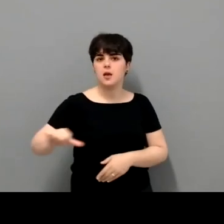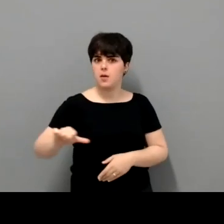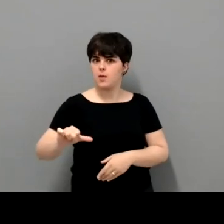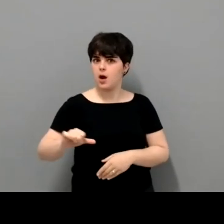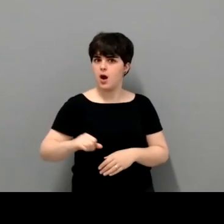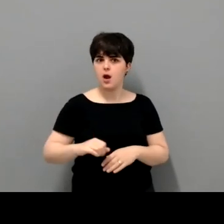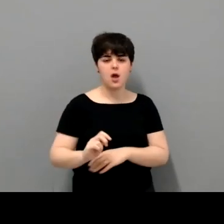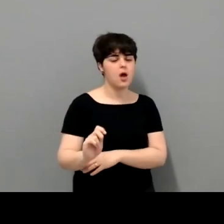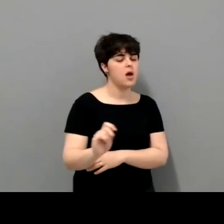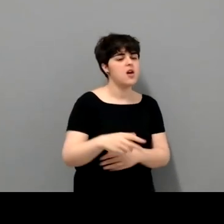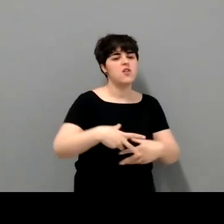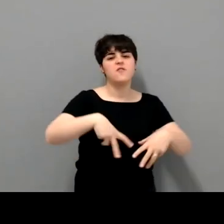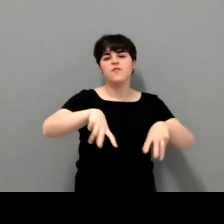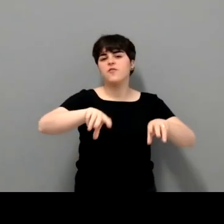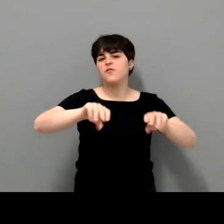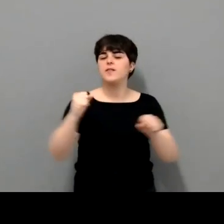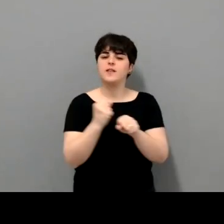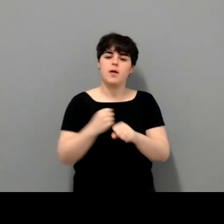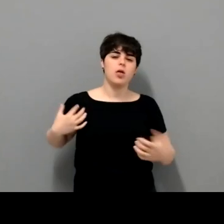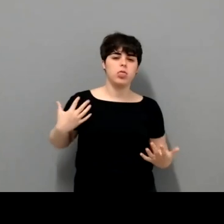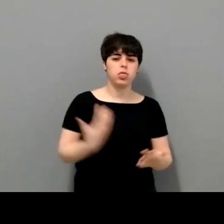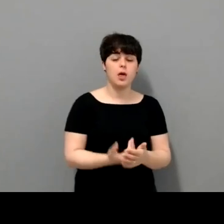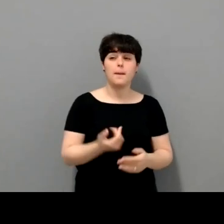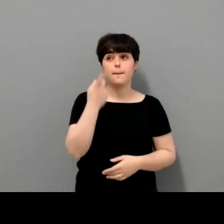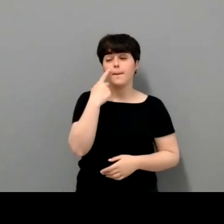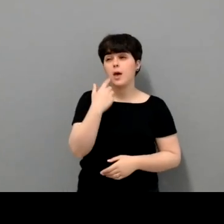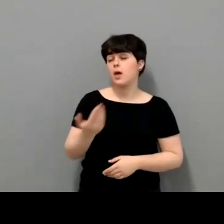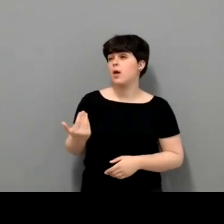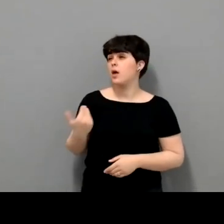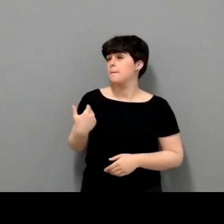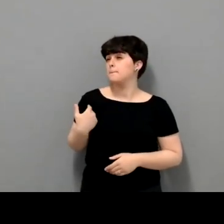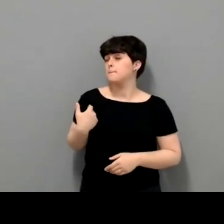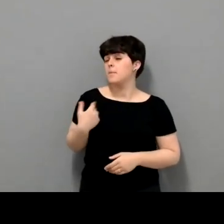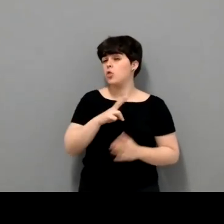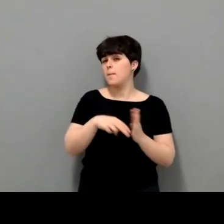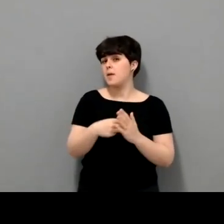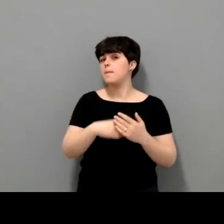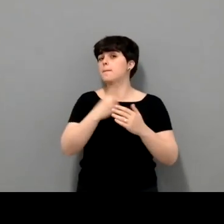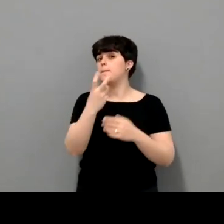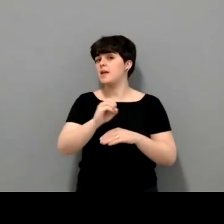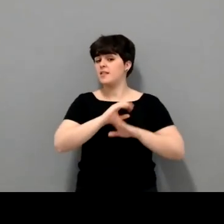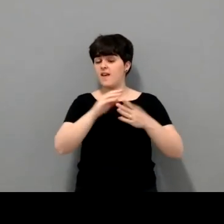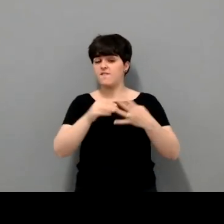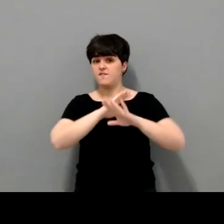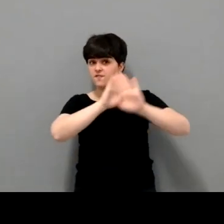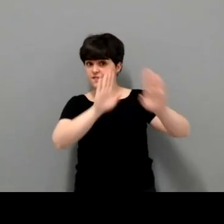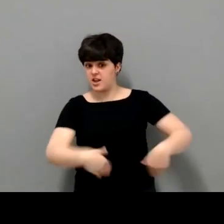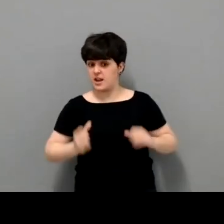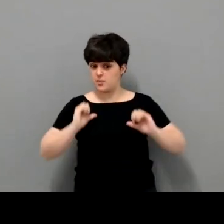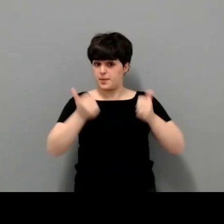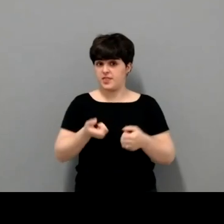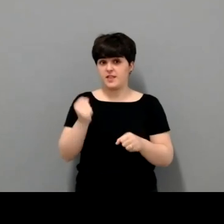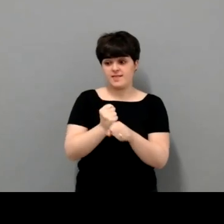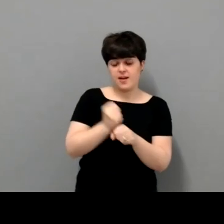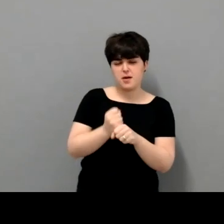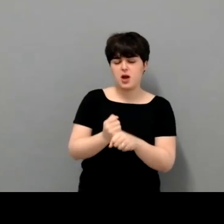labor, fijaos, desde yo entré a trabajar a finales del año 2020 y he tenido la suerte de tener